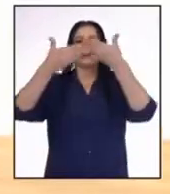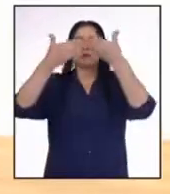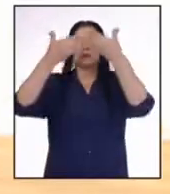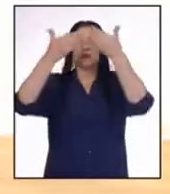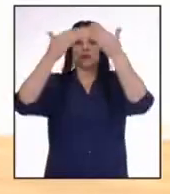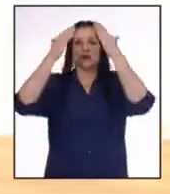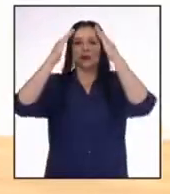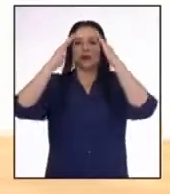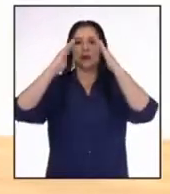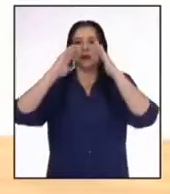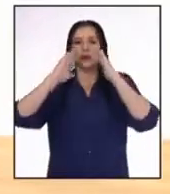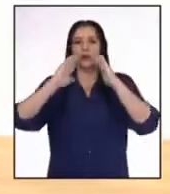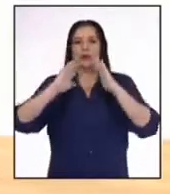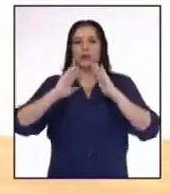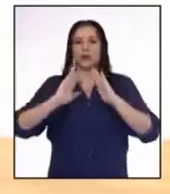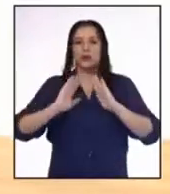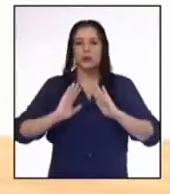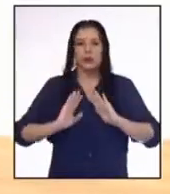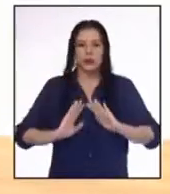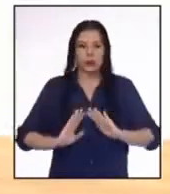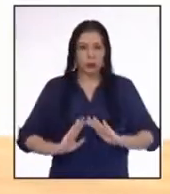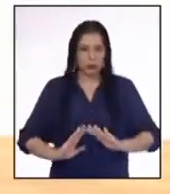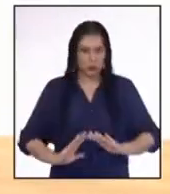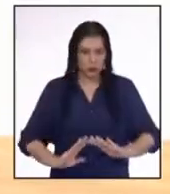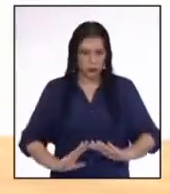Exhalamos.